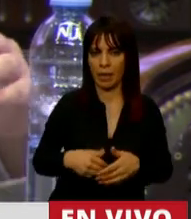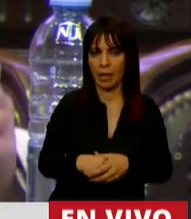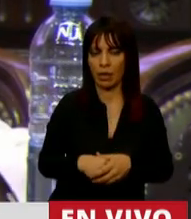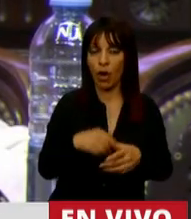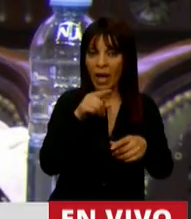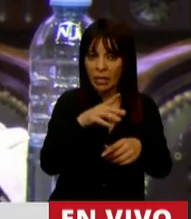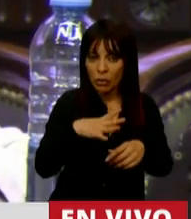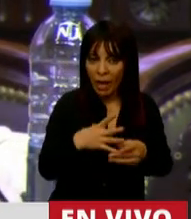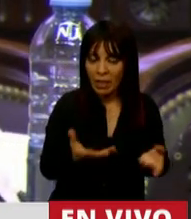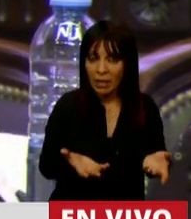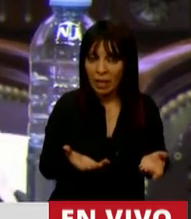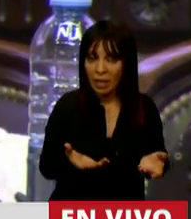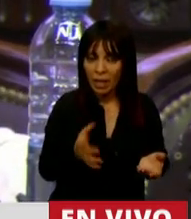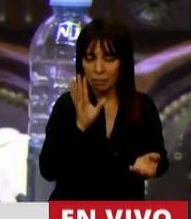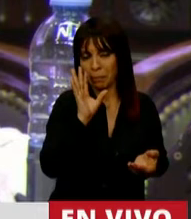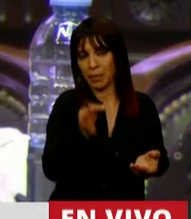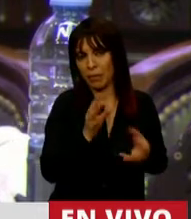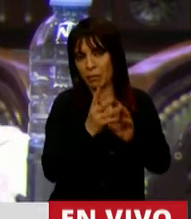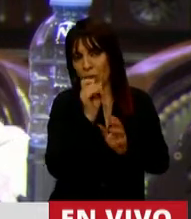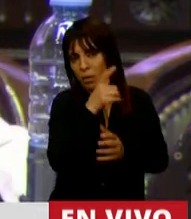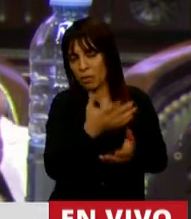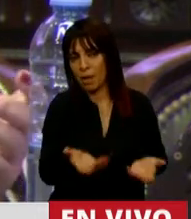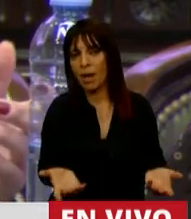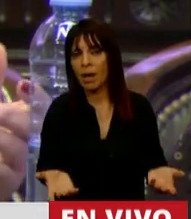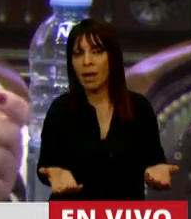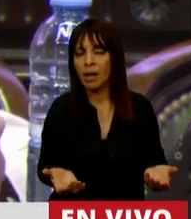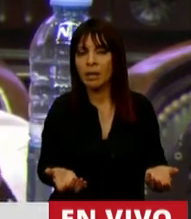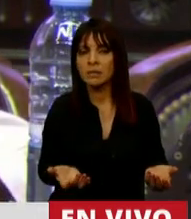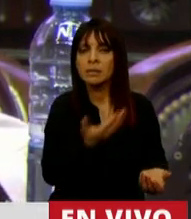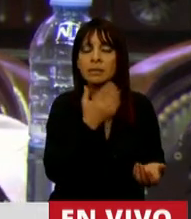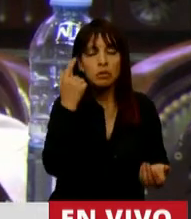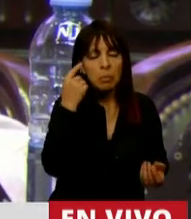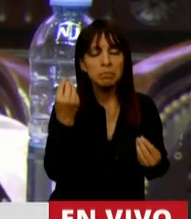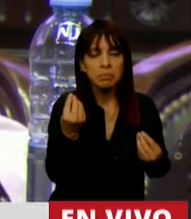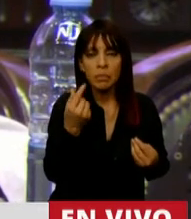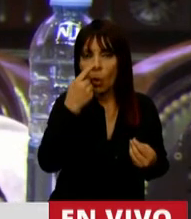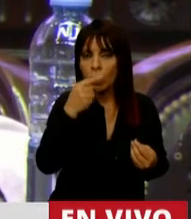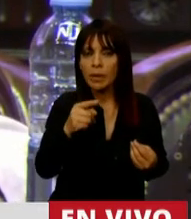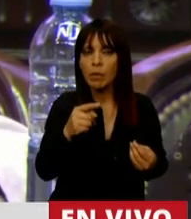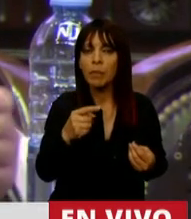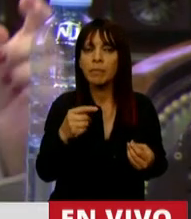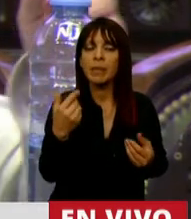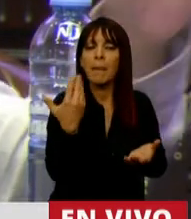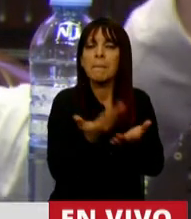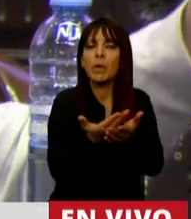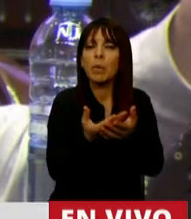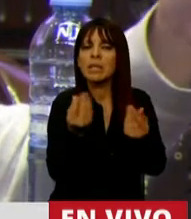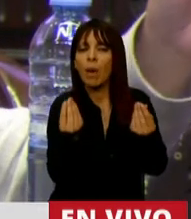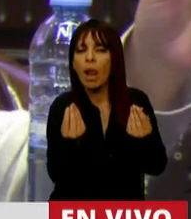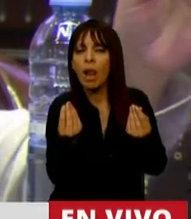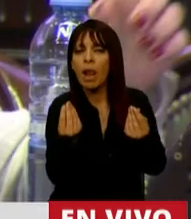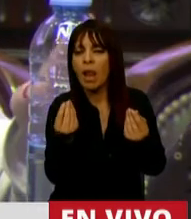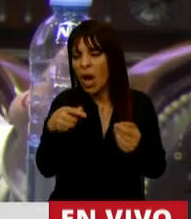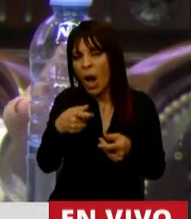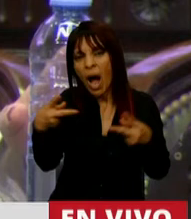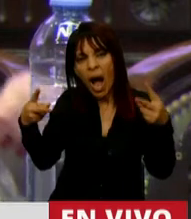más figurativo. Voy cerrando, señor presidente. ¿Cuál es el país que plantea este presupuesto? Uno con ajuste en el